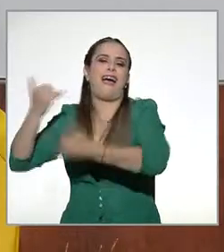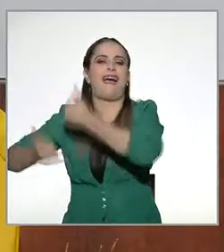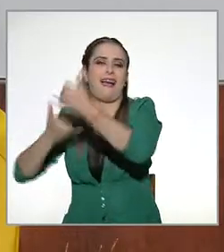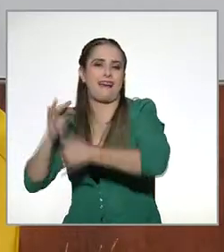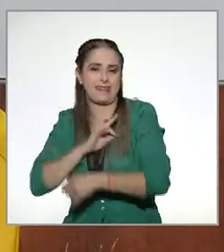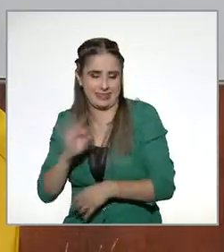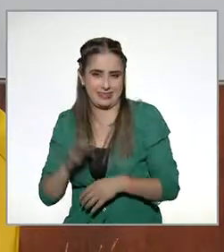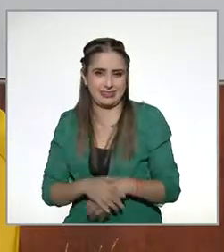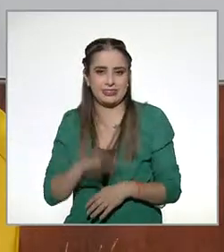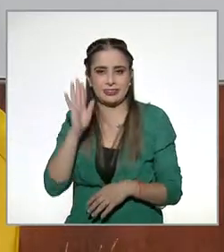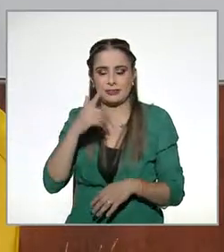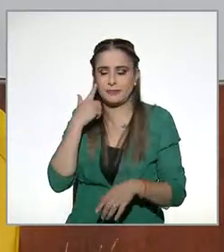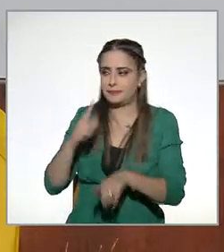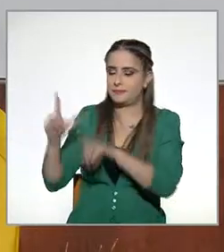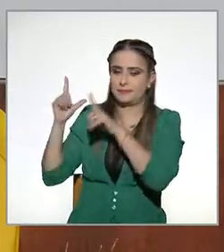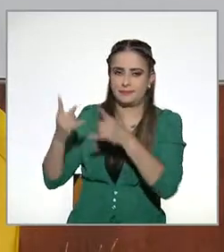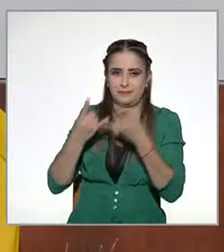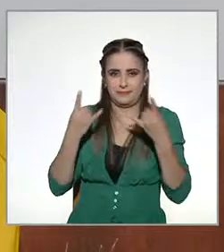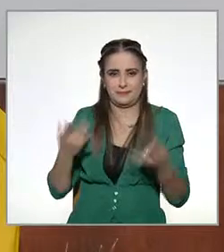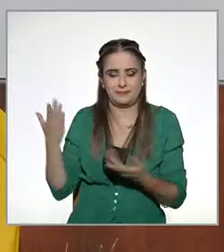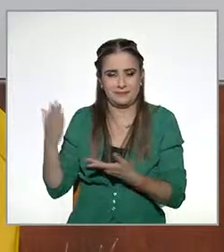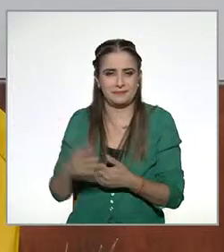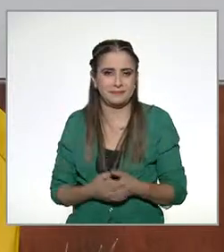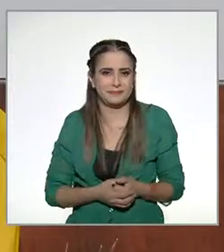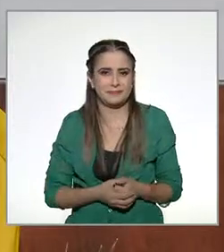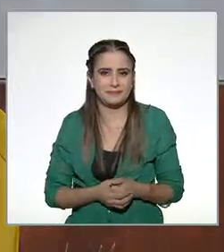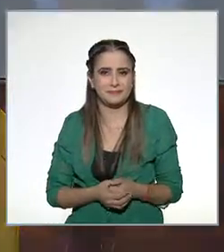testimonio y ahorita comentamos. Veamos.